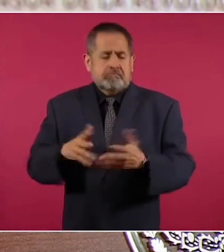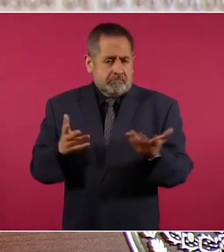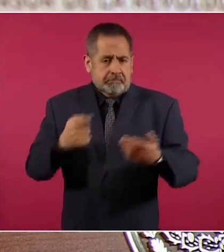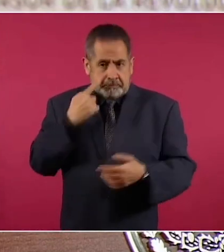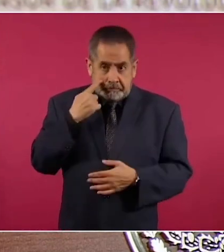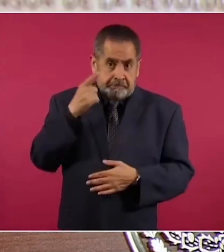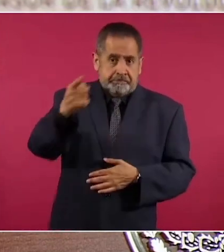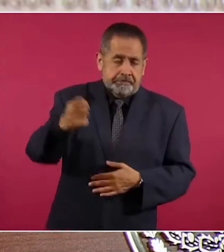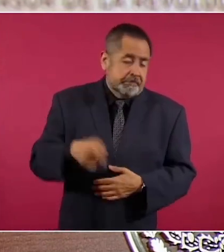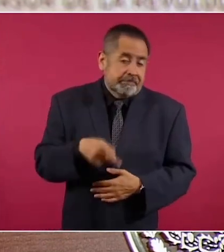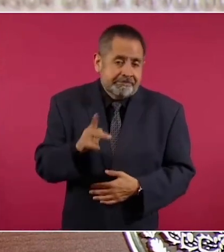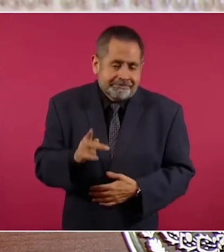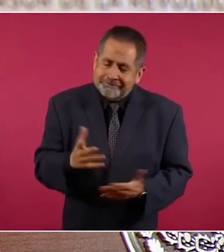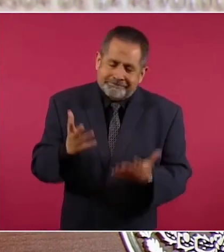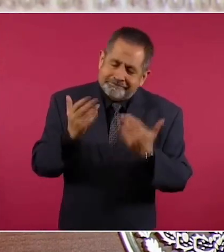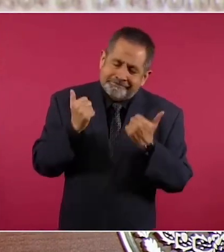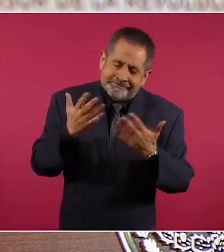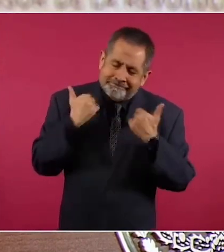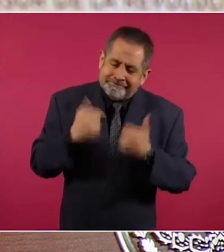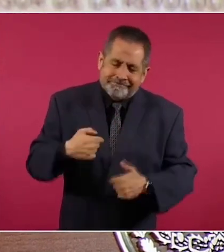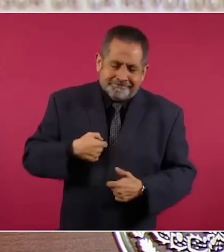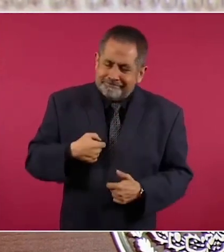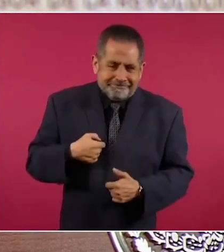pero no